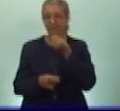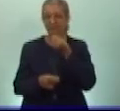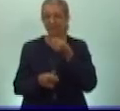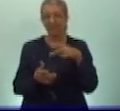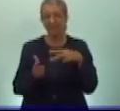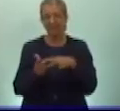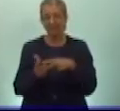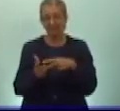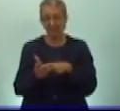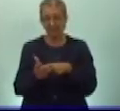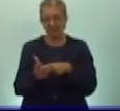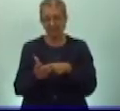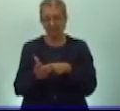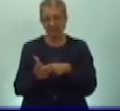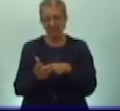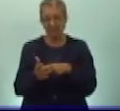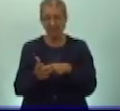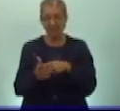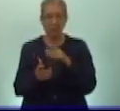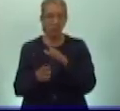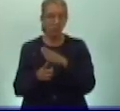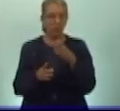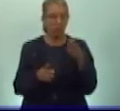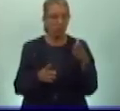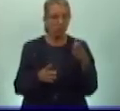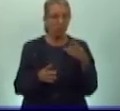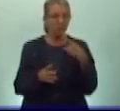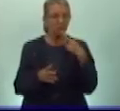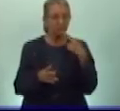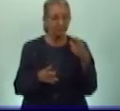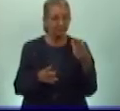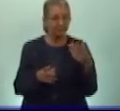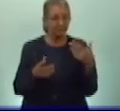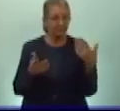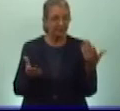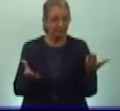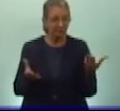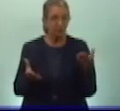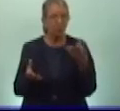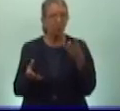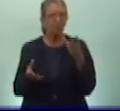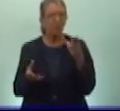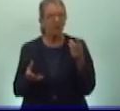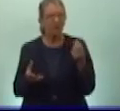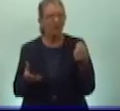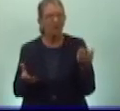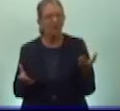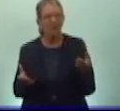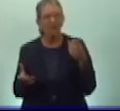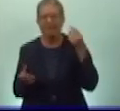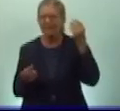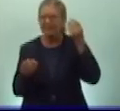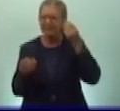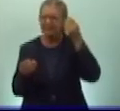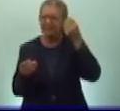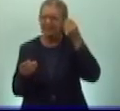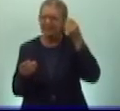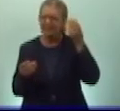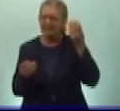por otro. O sea, tiene que ser esos números que ustedes me mencionen, que estén del 0 al 50, precisamente tienen que